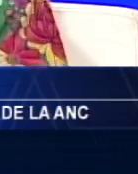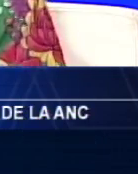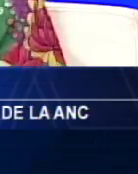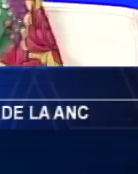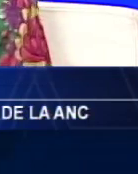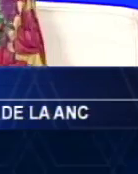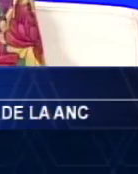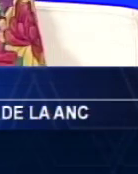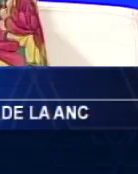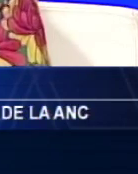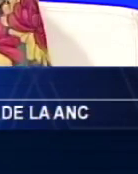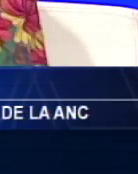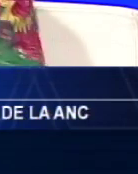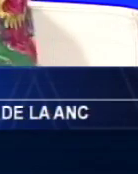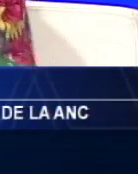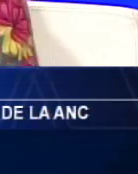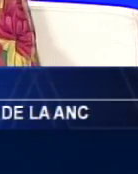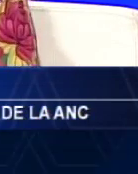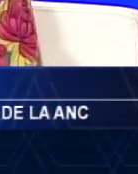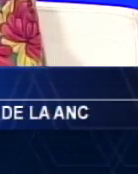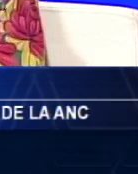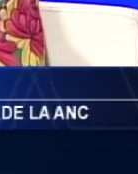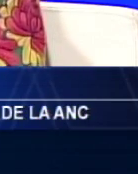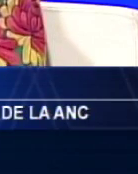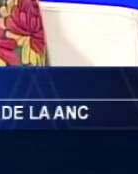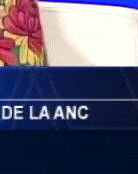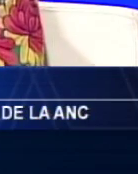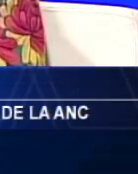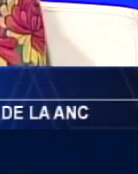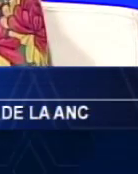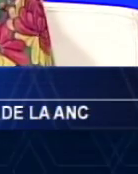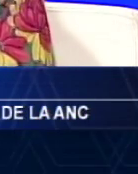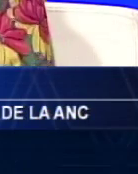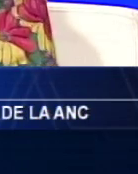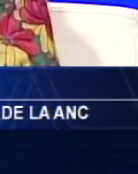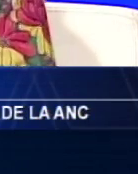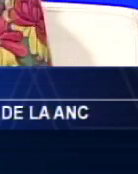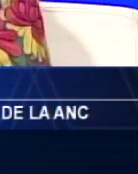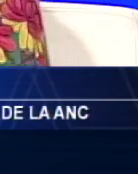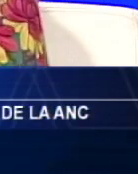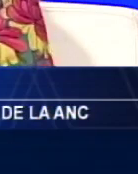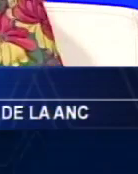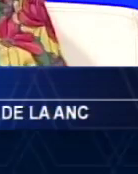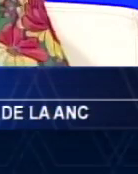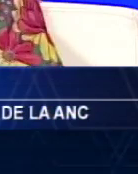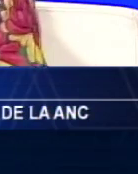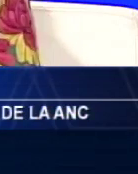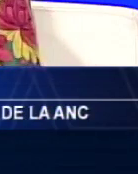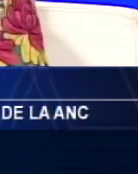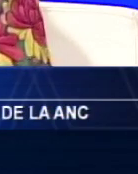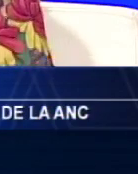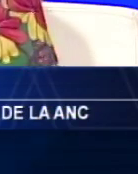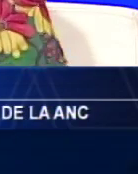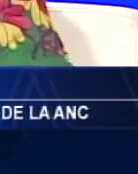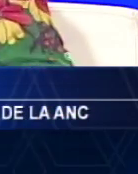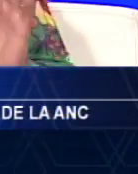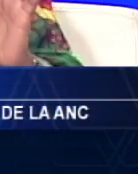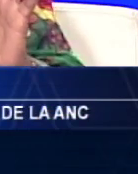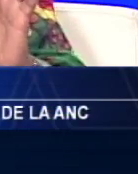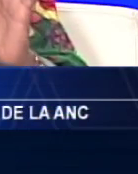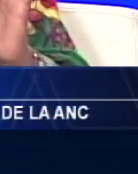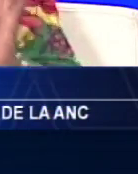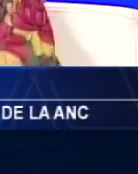constituyente, sino en las matrices de opinión, una eventual convocatoria para la Asamblea Nacional. Sin embargo, eso no prosperó y